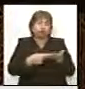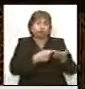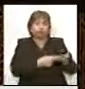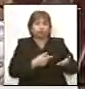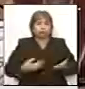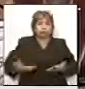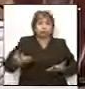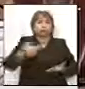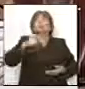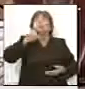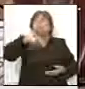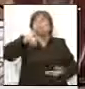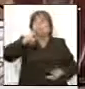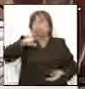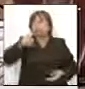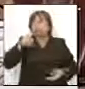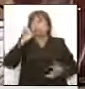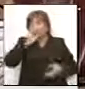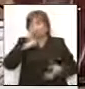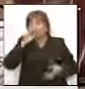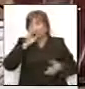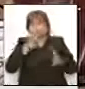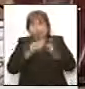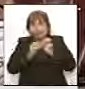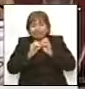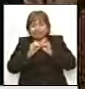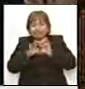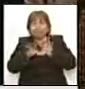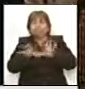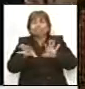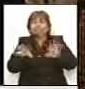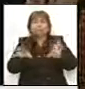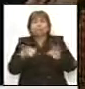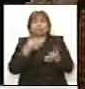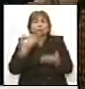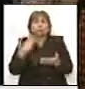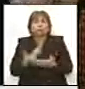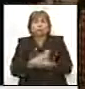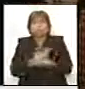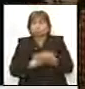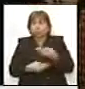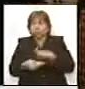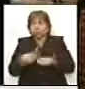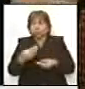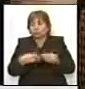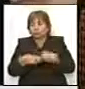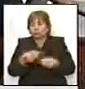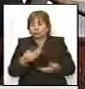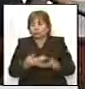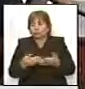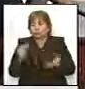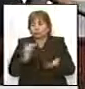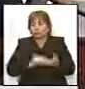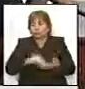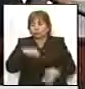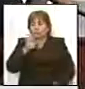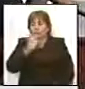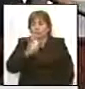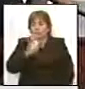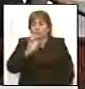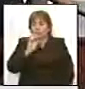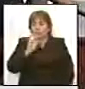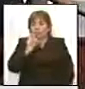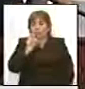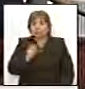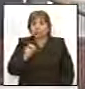en la necesidad de buscar una real transformación digital que amerita el nuevo mercado y que ofrece a más de 40 millones de